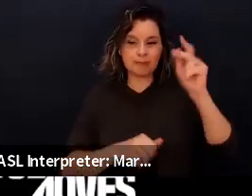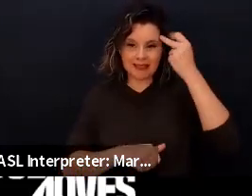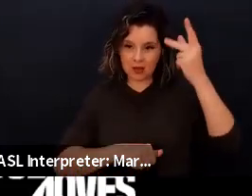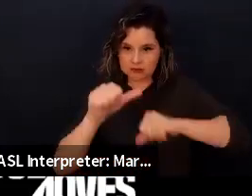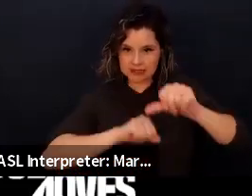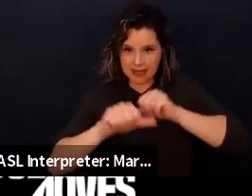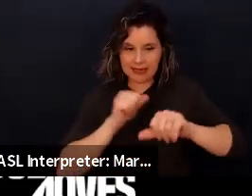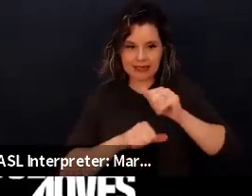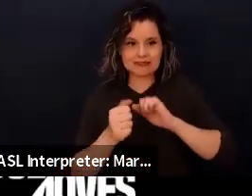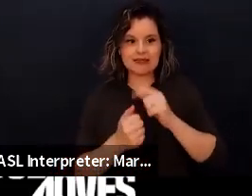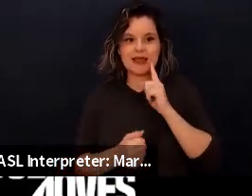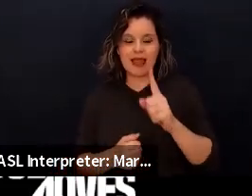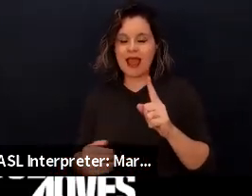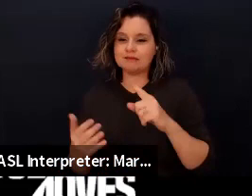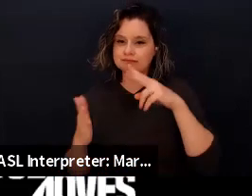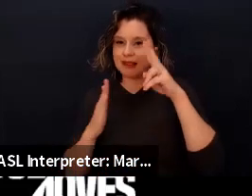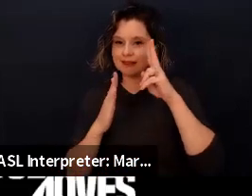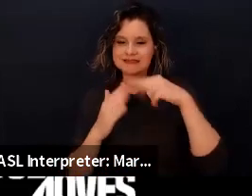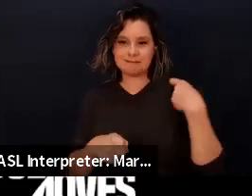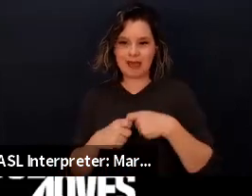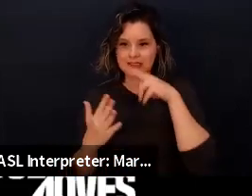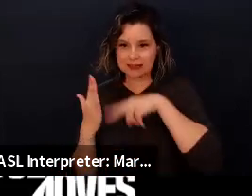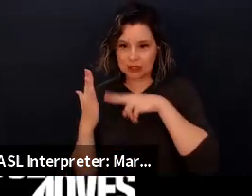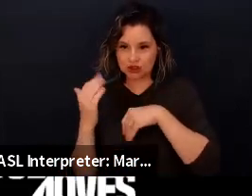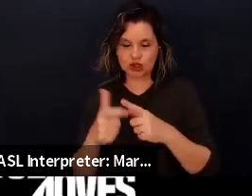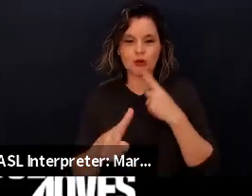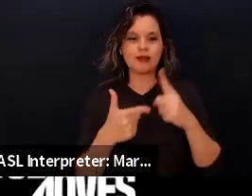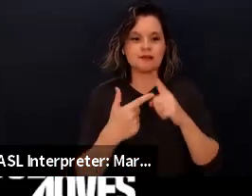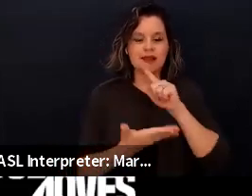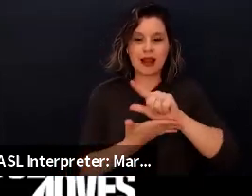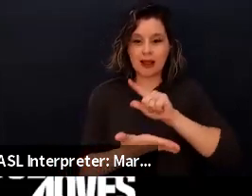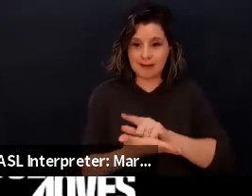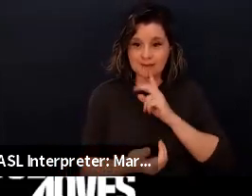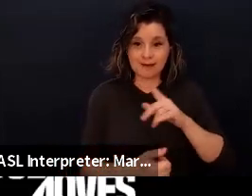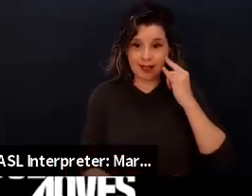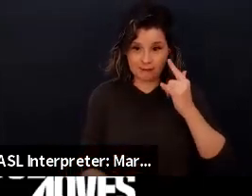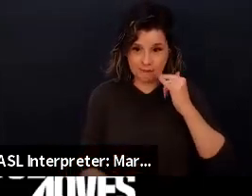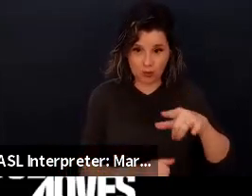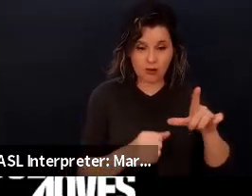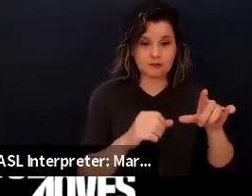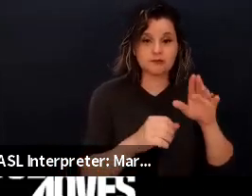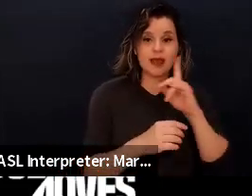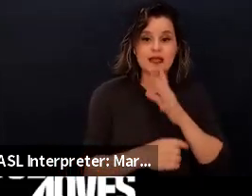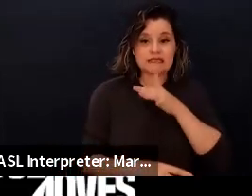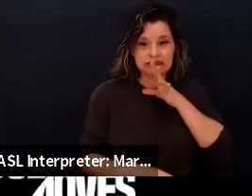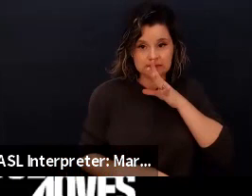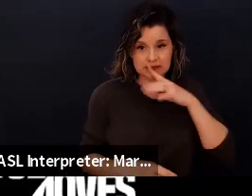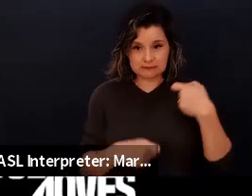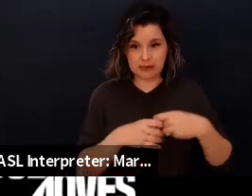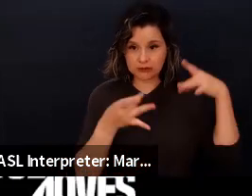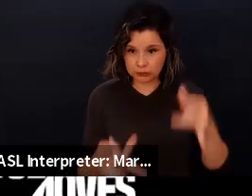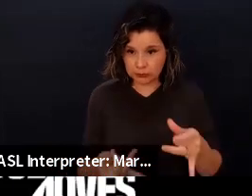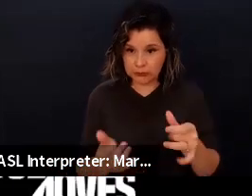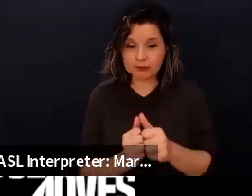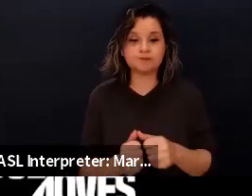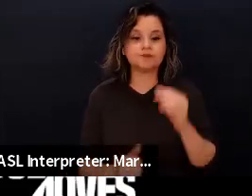literatura española. Grisel es admitida en la barra de abogados en California y habla español con fluidez.